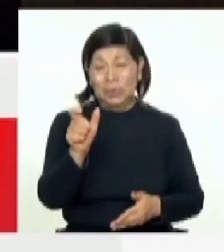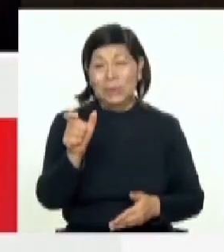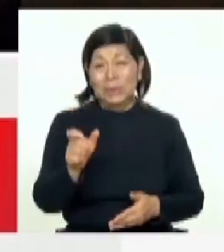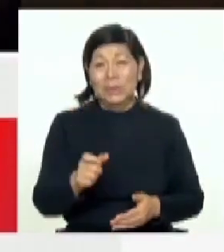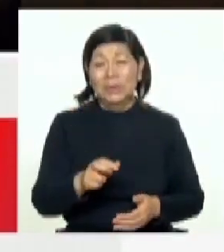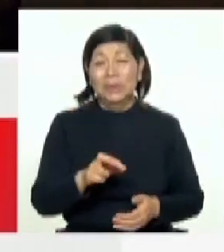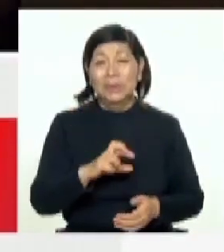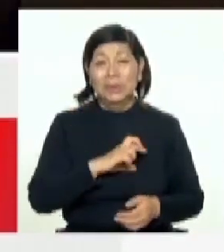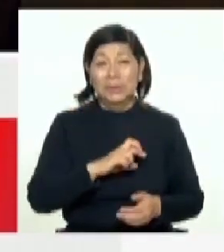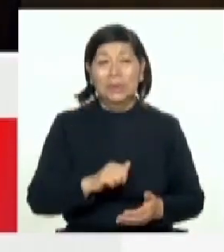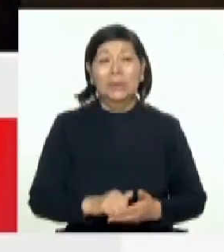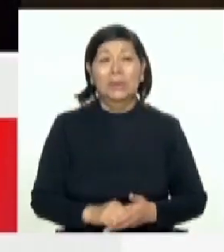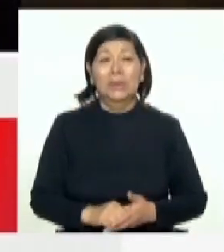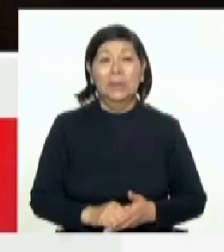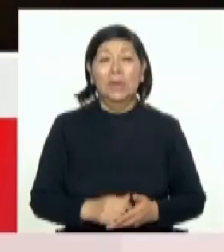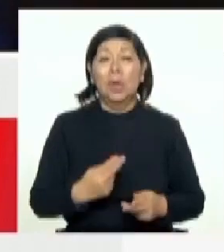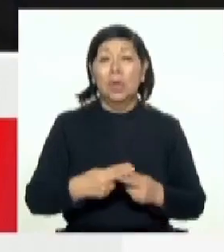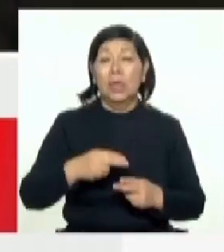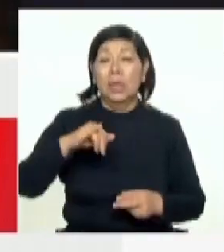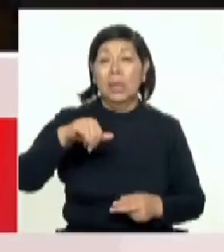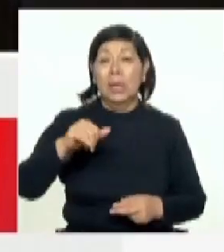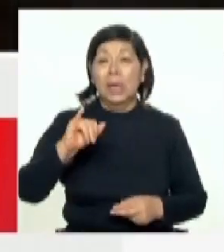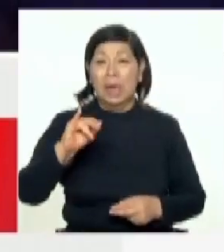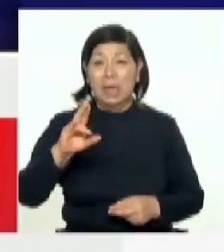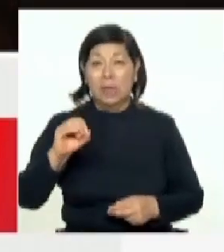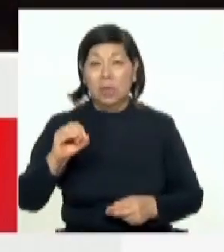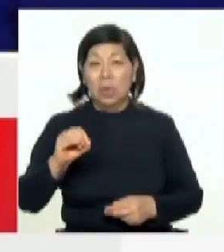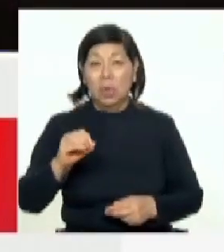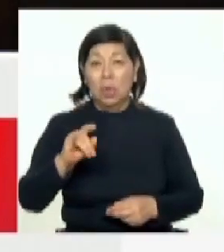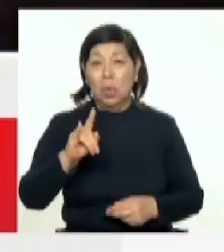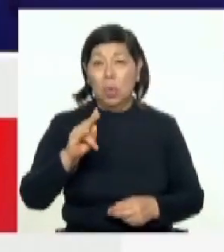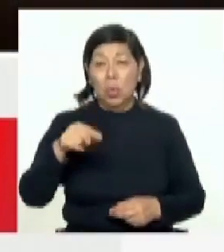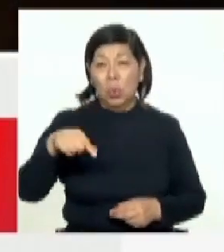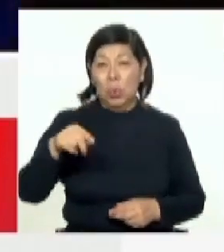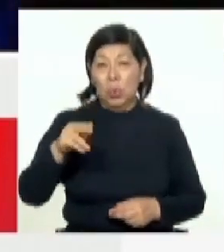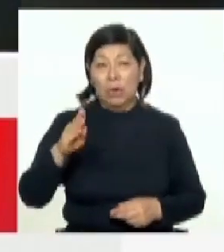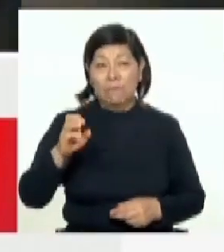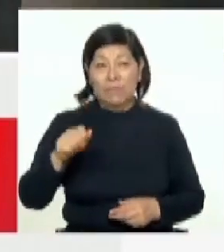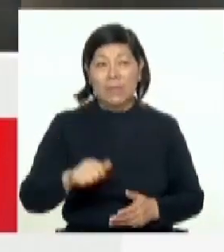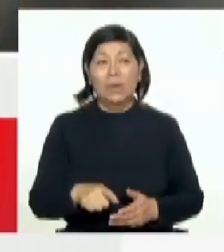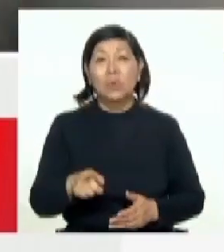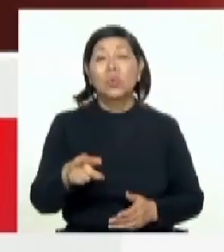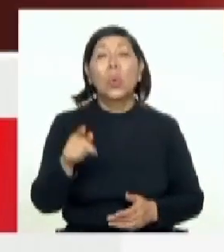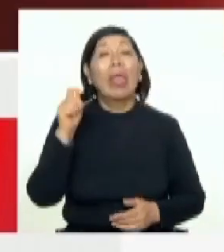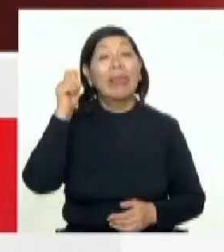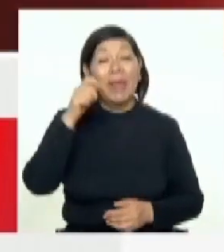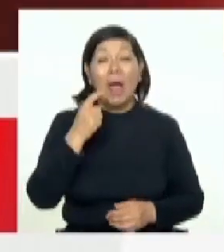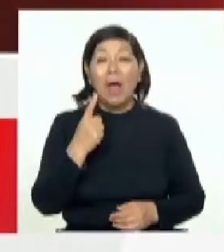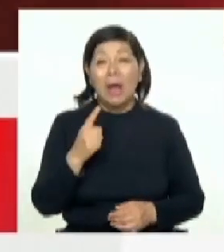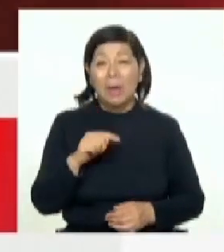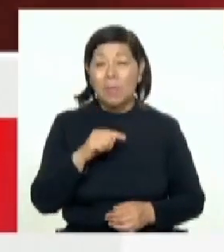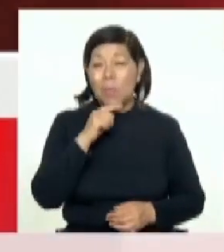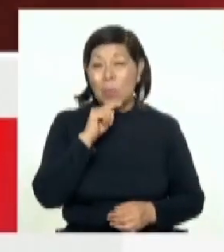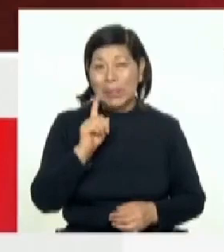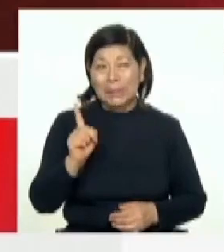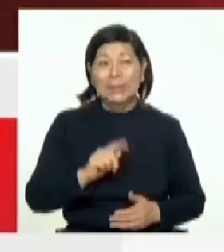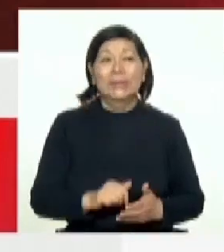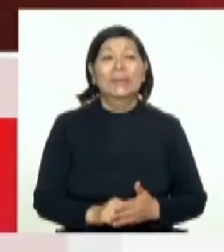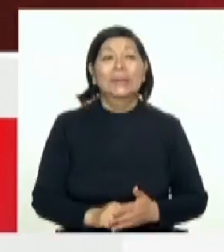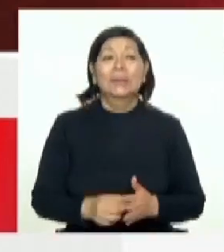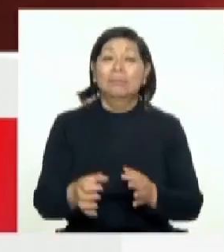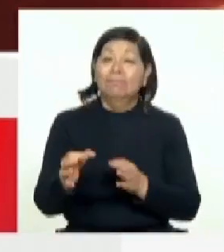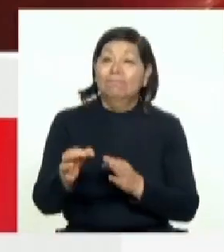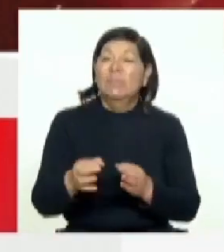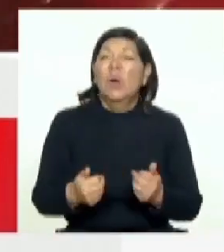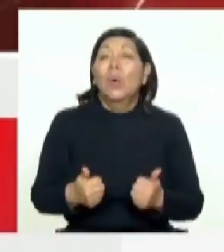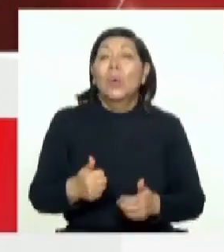del sereno Jairo Urbina, está su tía, la señora Ángela Carrillo, con nosotros, quien nos va a